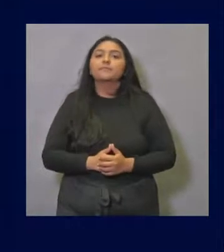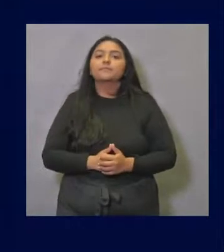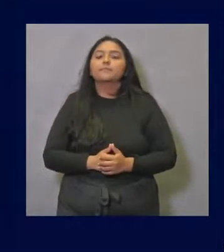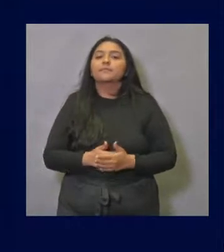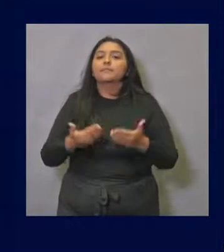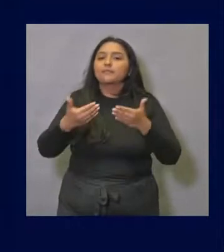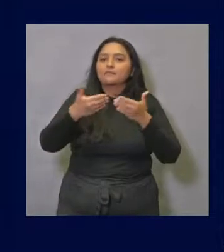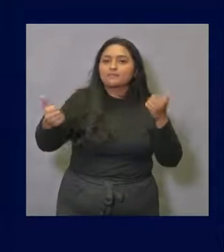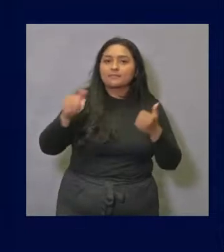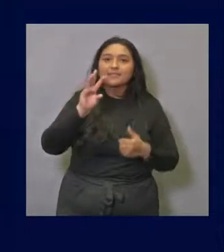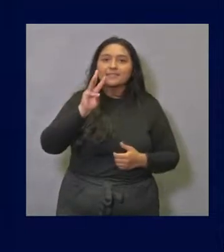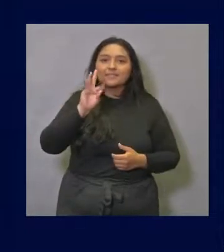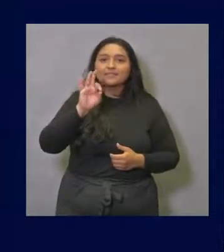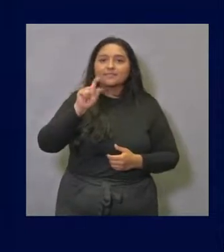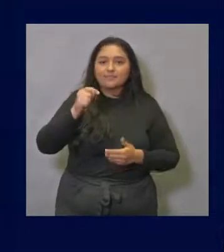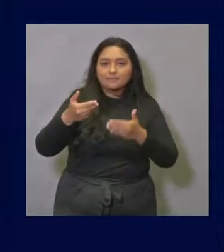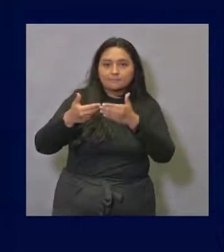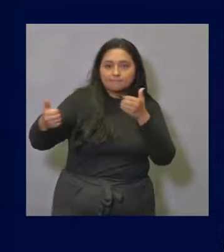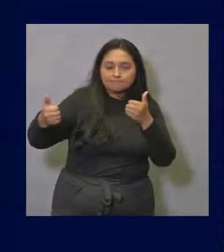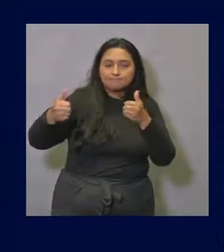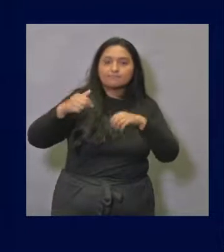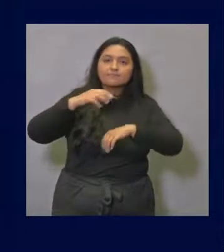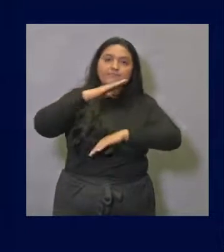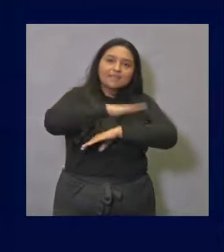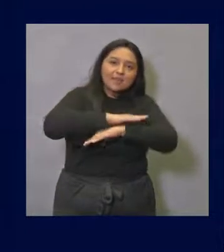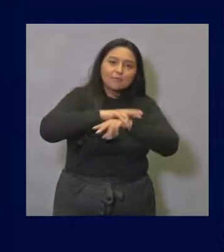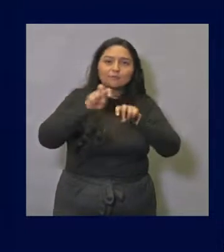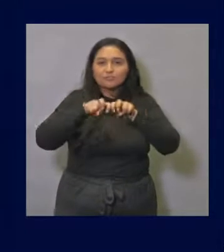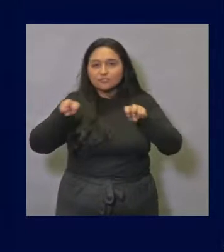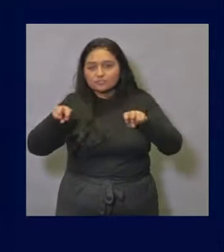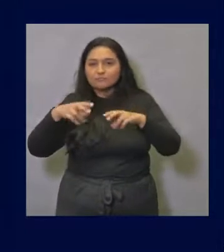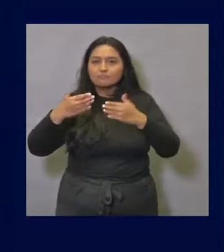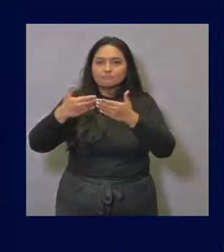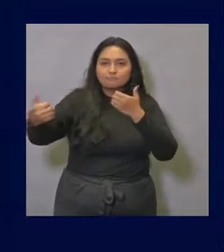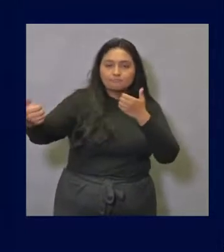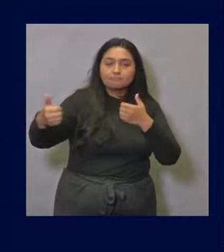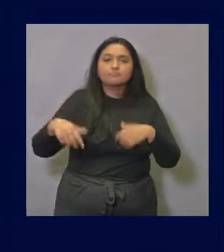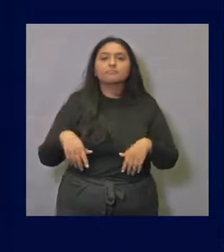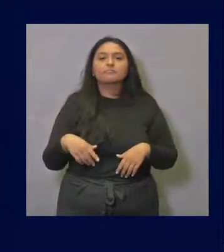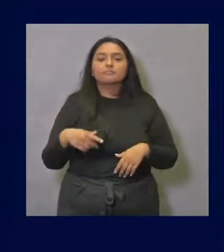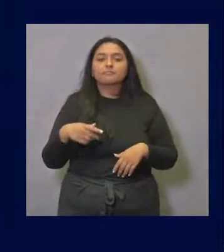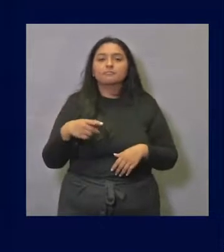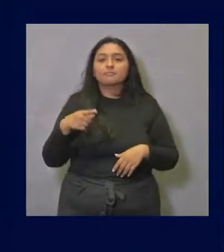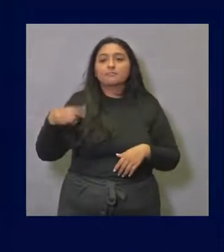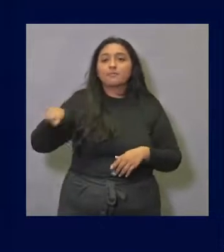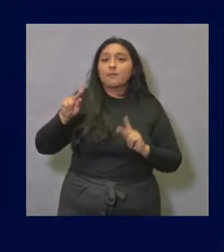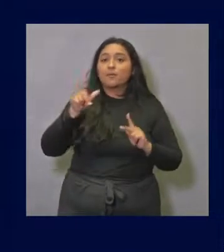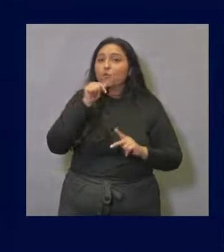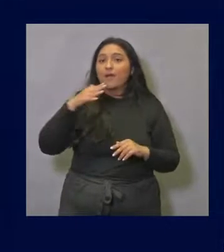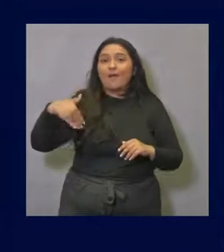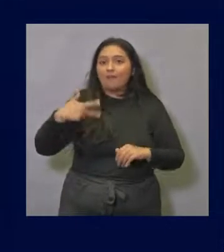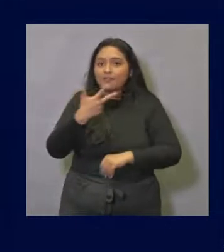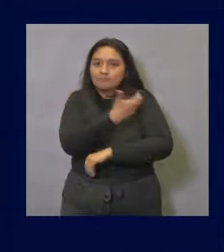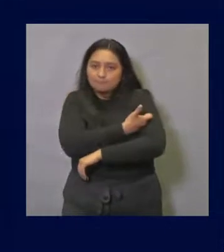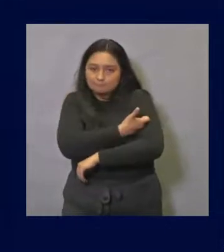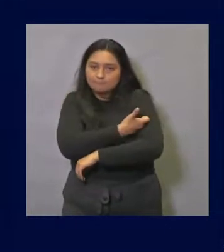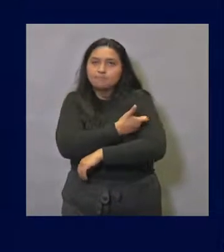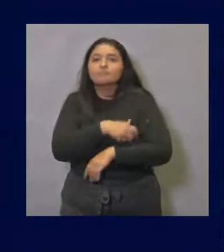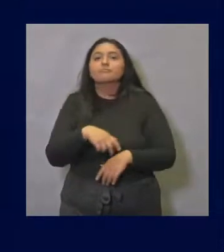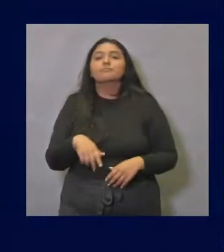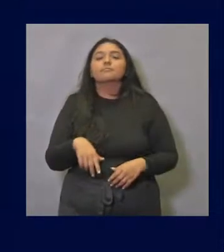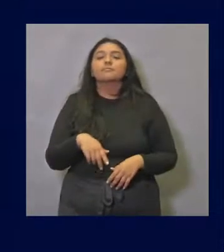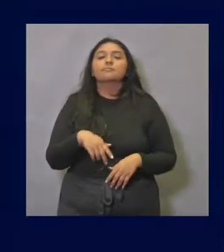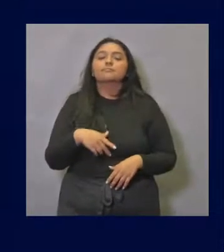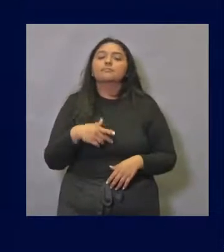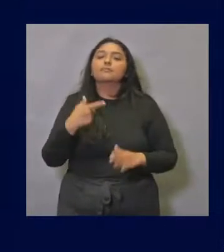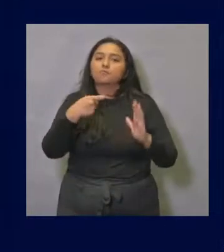pies de distancia entre las mesas y sillas para las personas no vacunadas. Debe haber un asiento asignado a